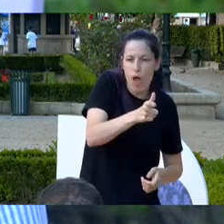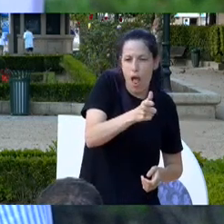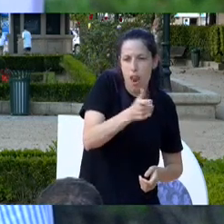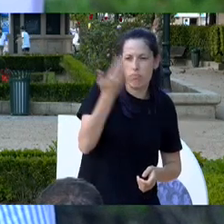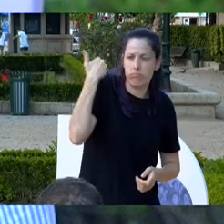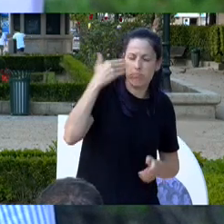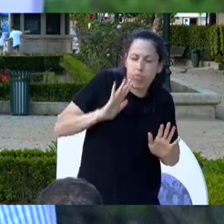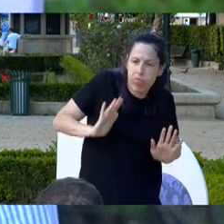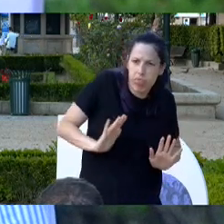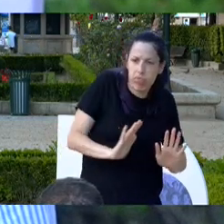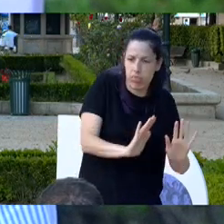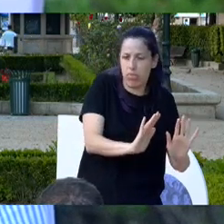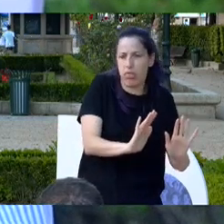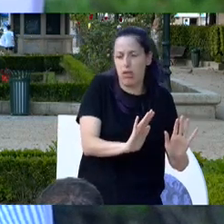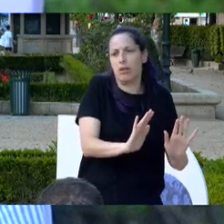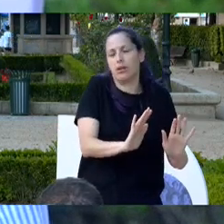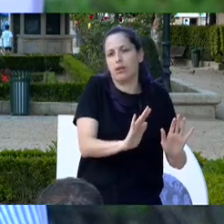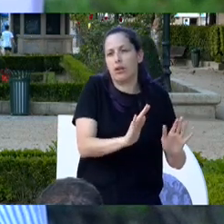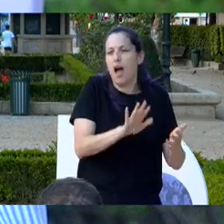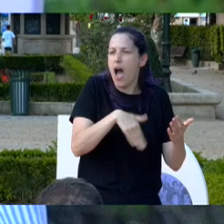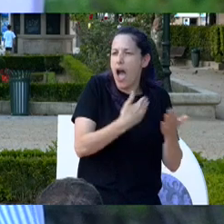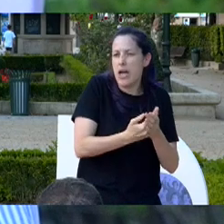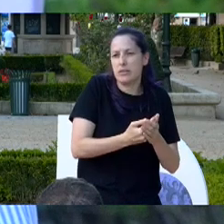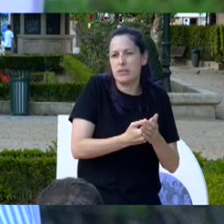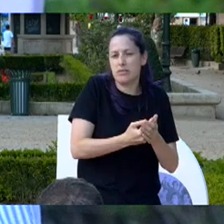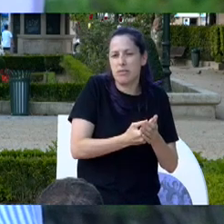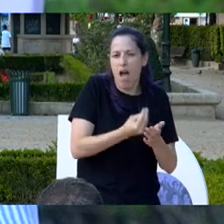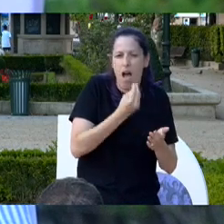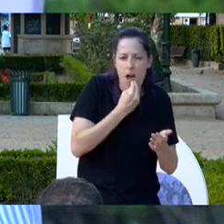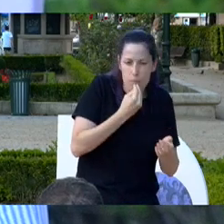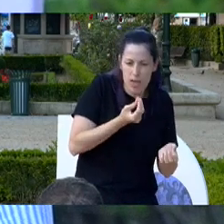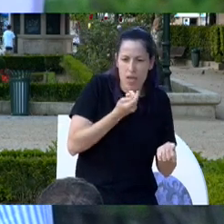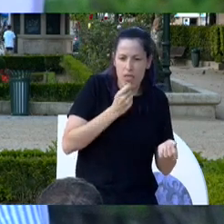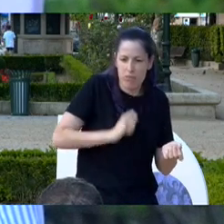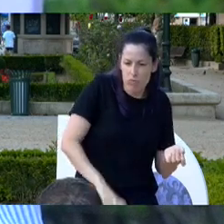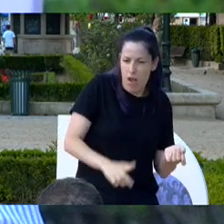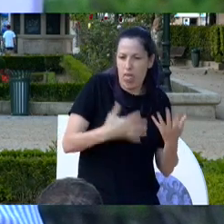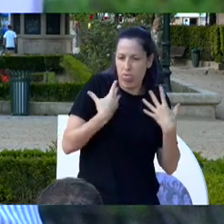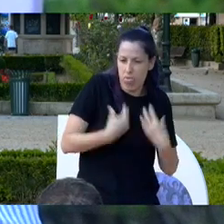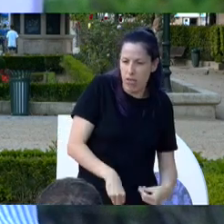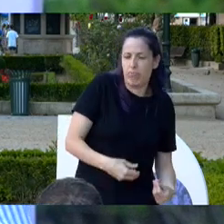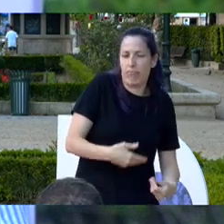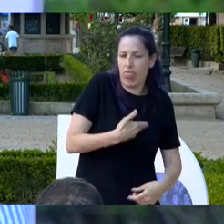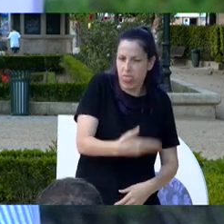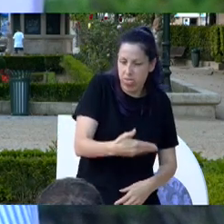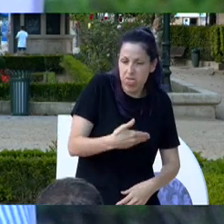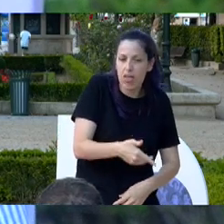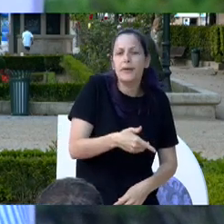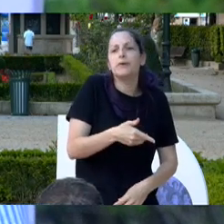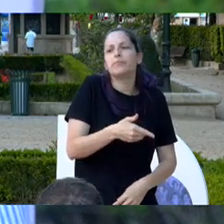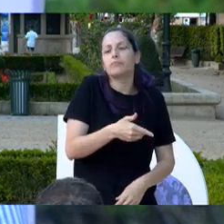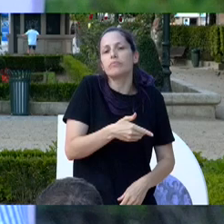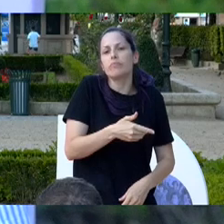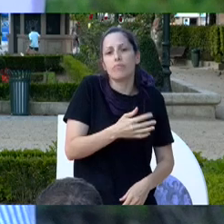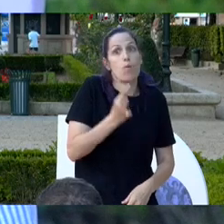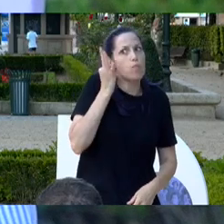abandonados, incluso ao final mal alimentados e mal vestidos, deprimidos, elas en peor circunstancia que